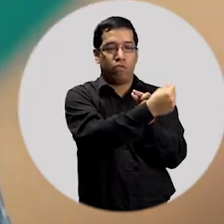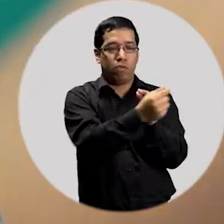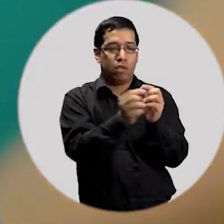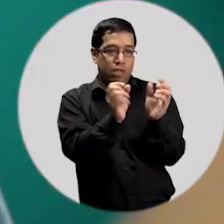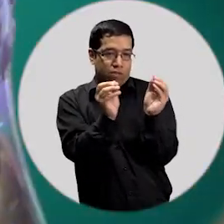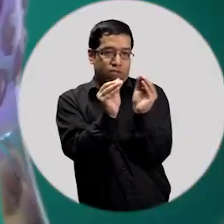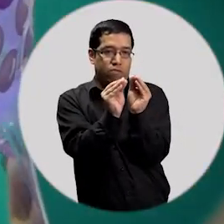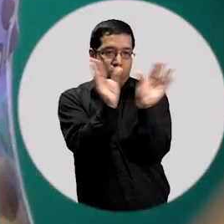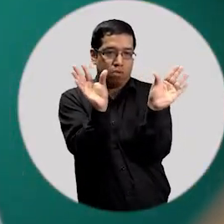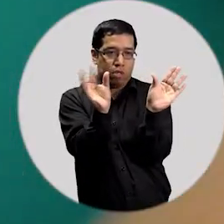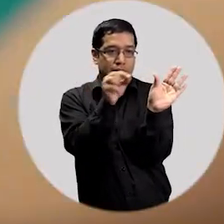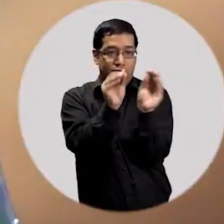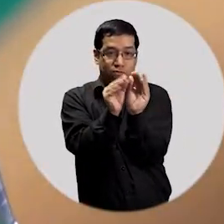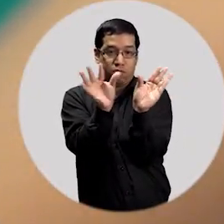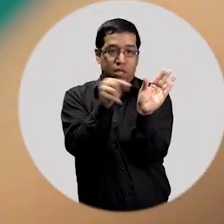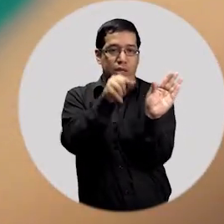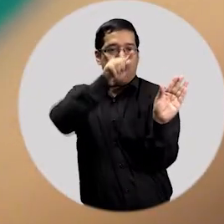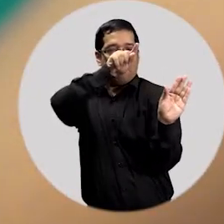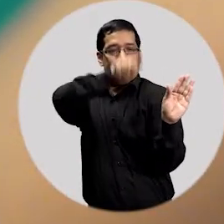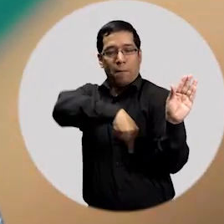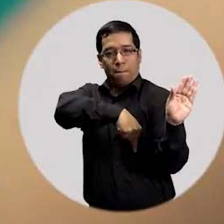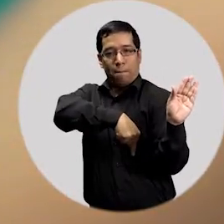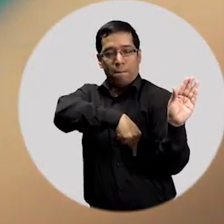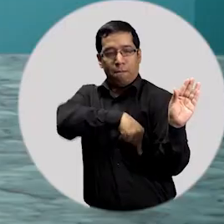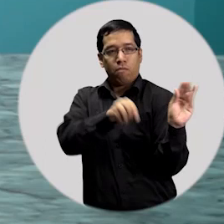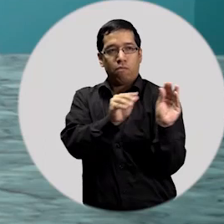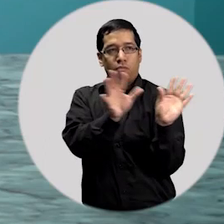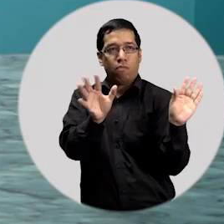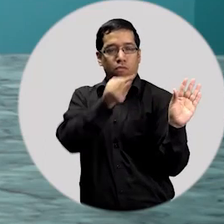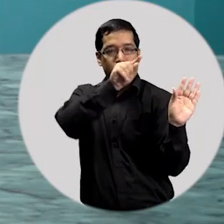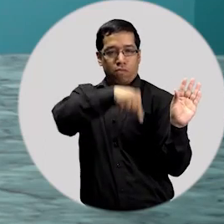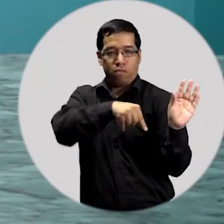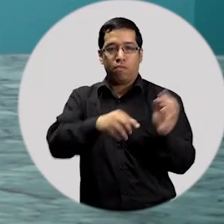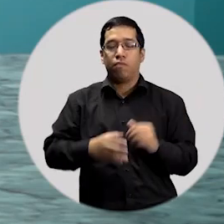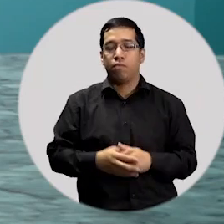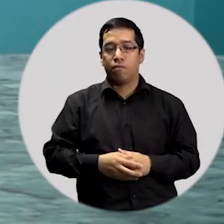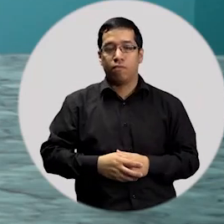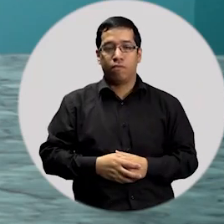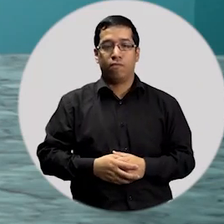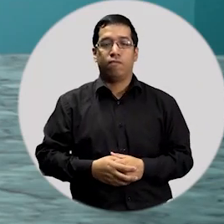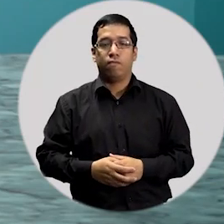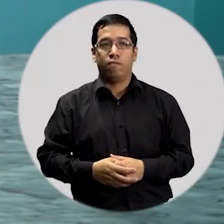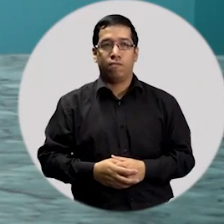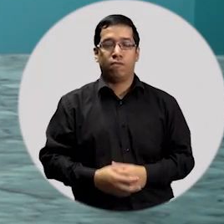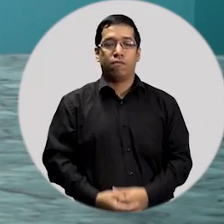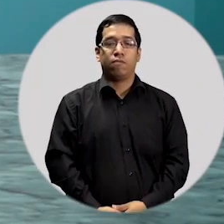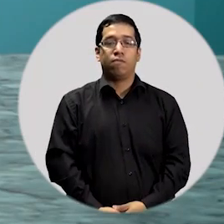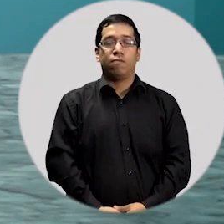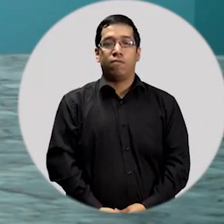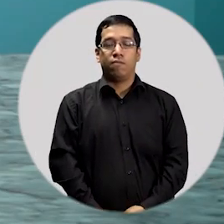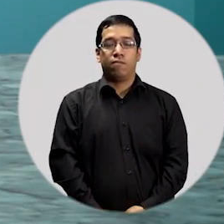amplia la decoración de la copa. Por último, vamos a hacer un grupo de